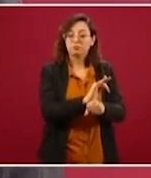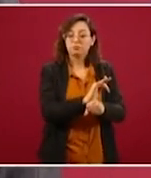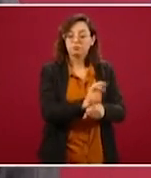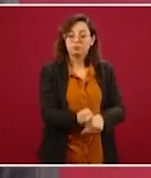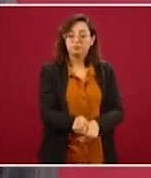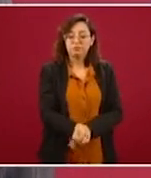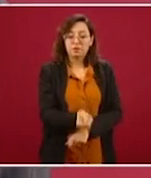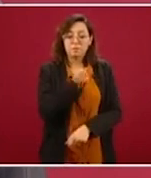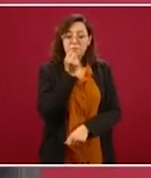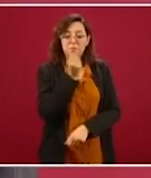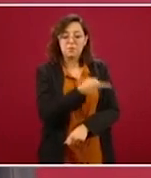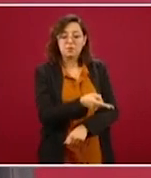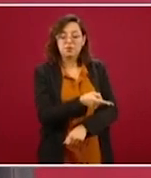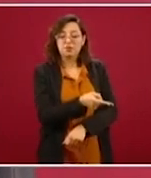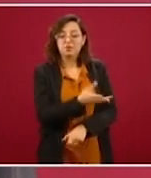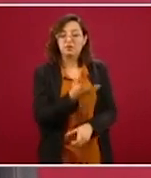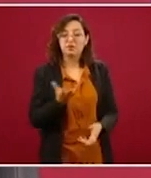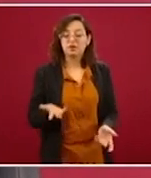mantener al régimen,